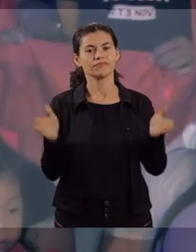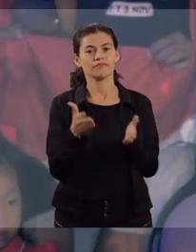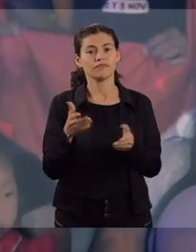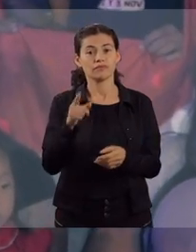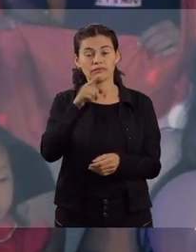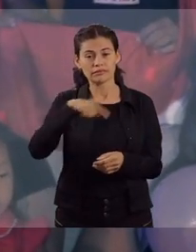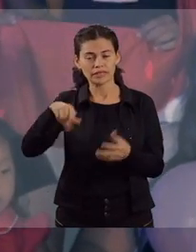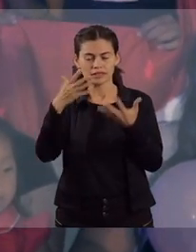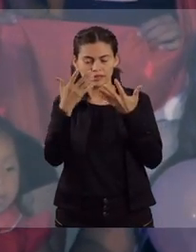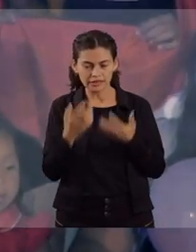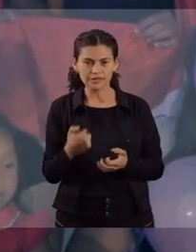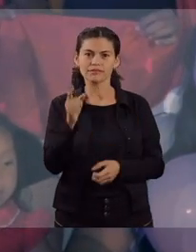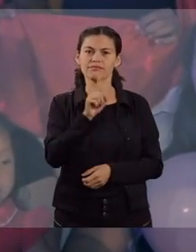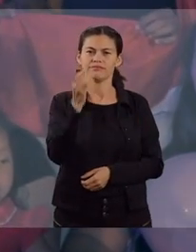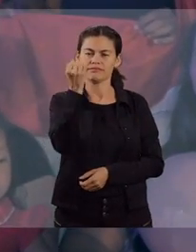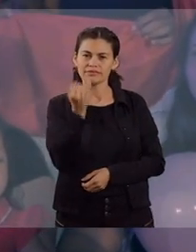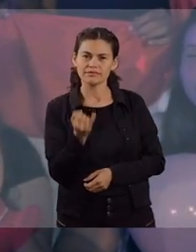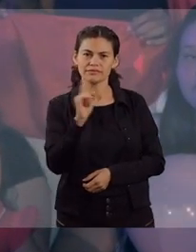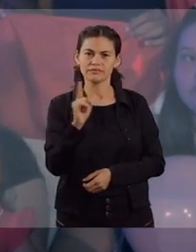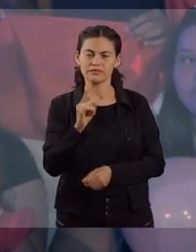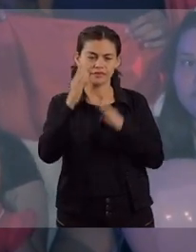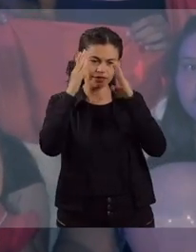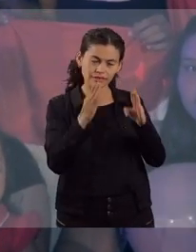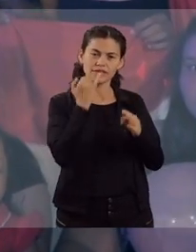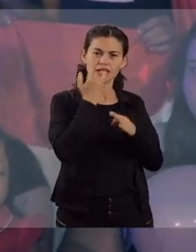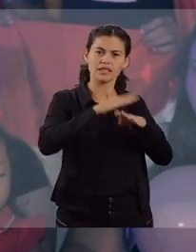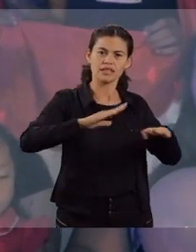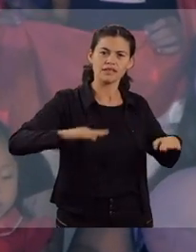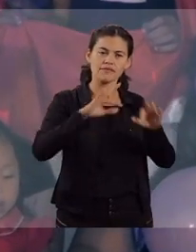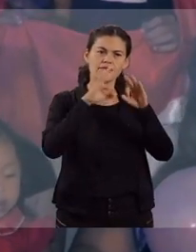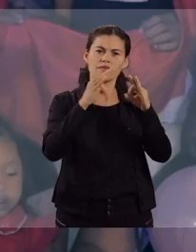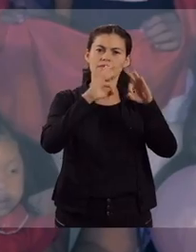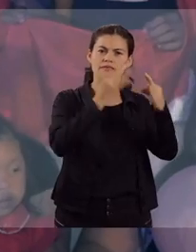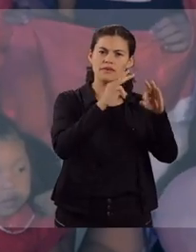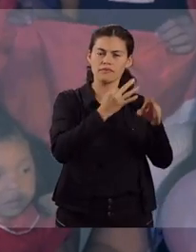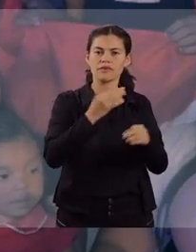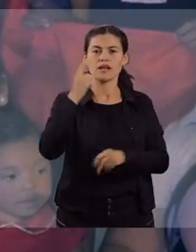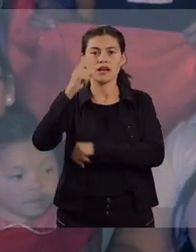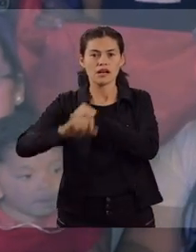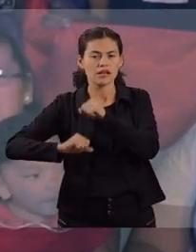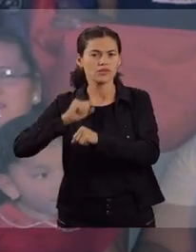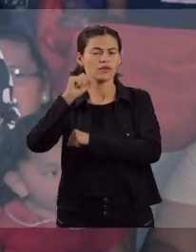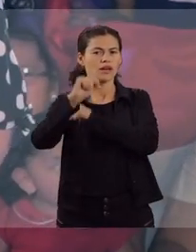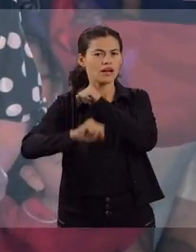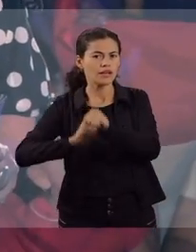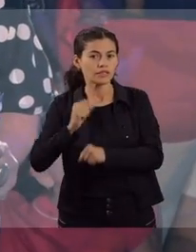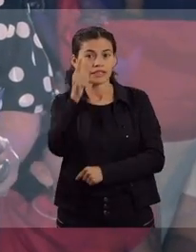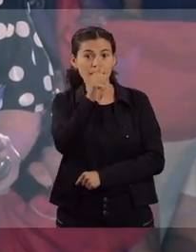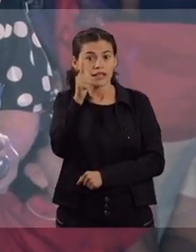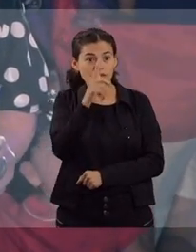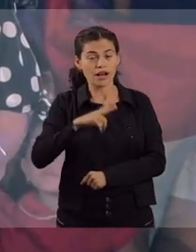no podemos bajar los brazos por los niños, las niñas y sus familias que en cada edición de Teletón reviven